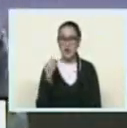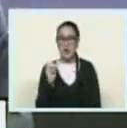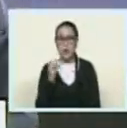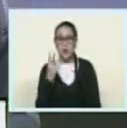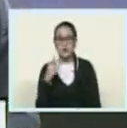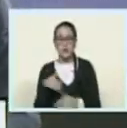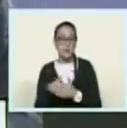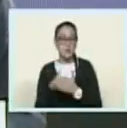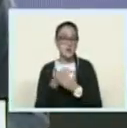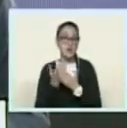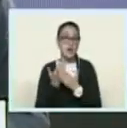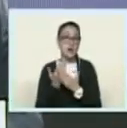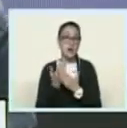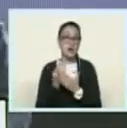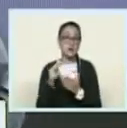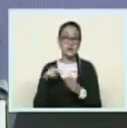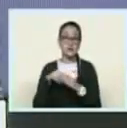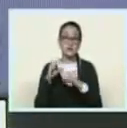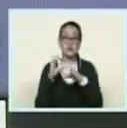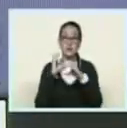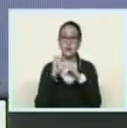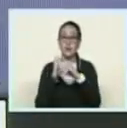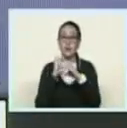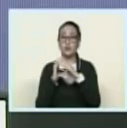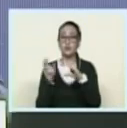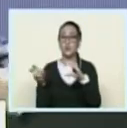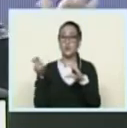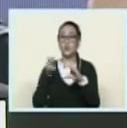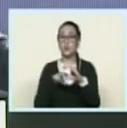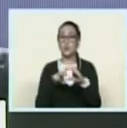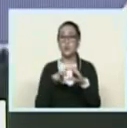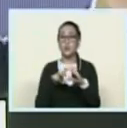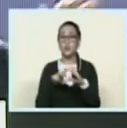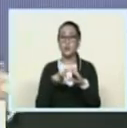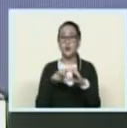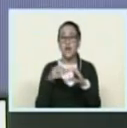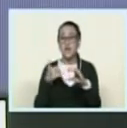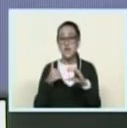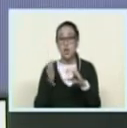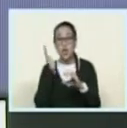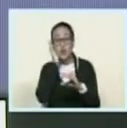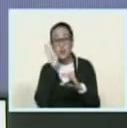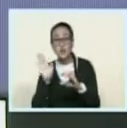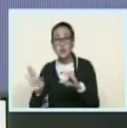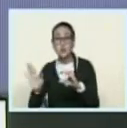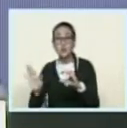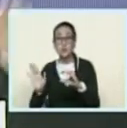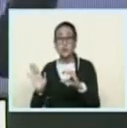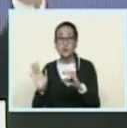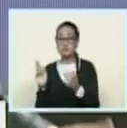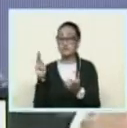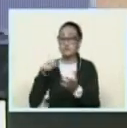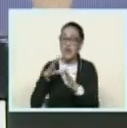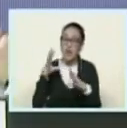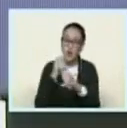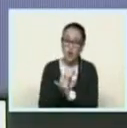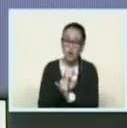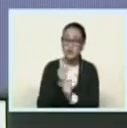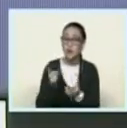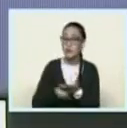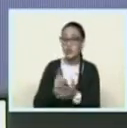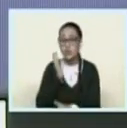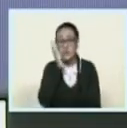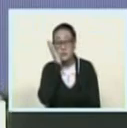mañana para montarse en el tren y dejar a los hijos dormidos y llegar en la noche y